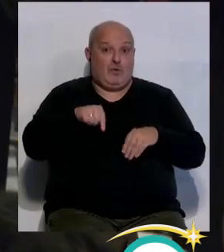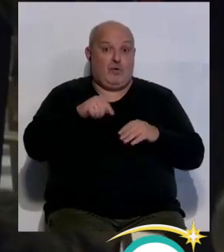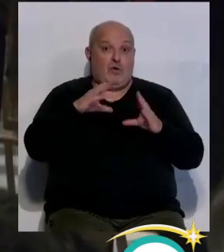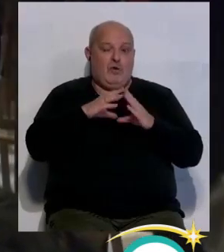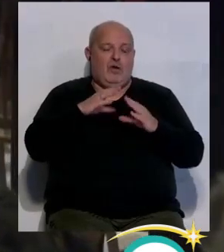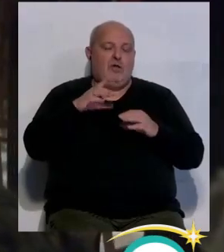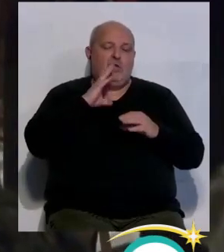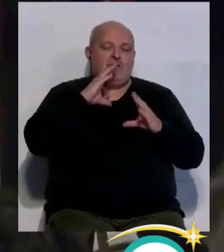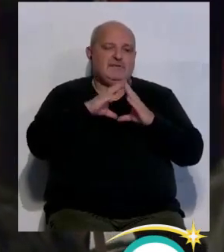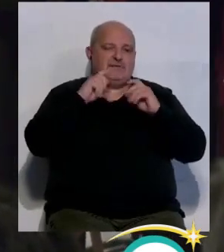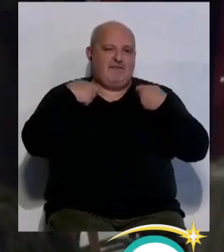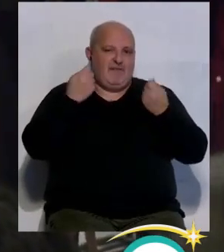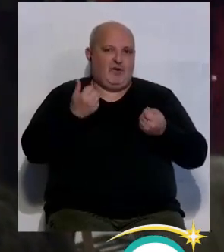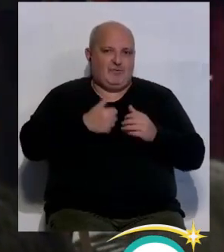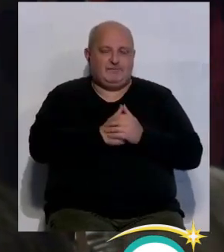concierto en San Francisco.